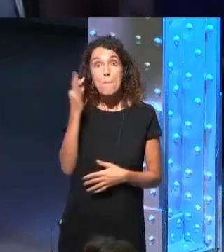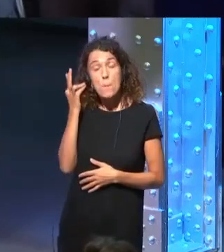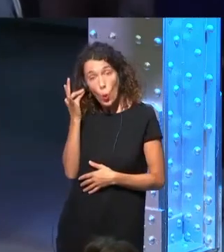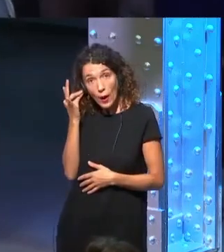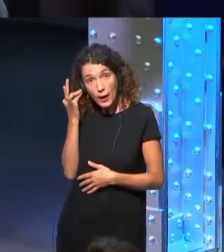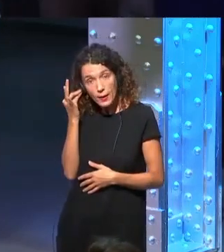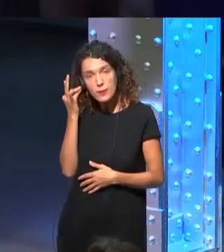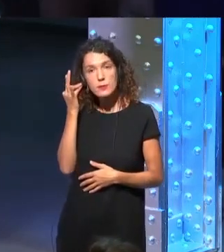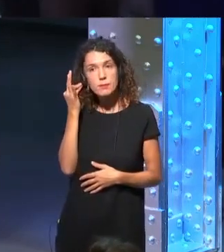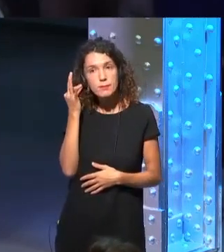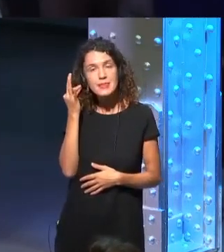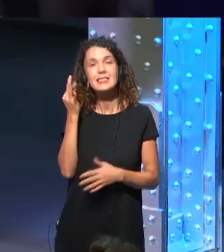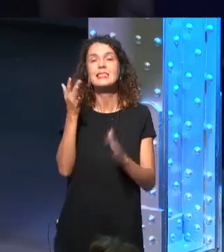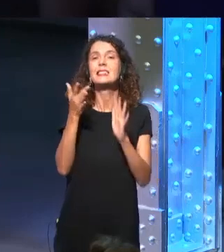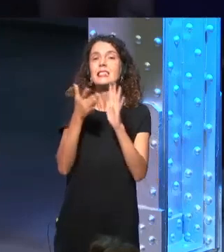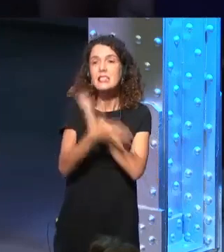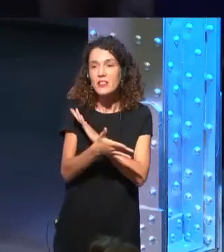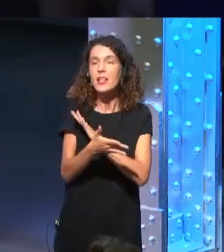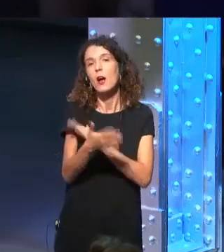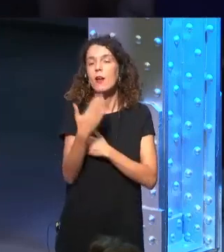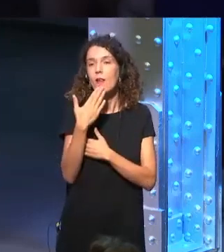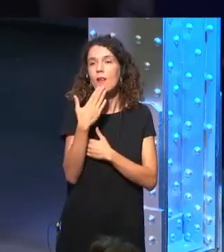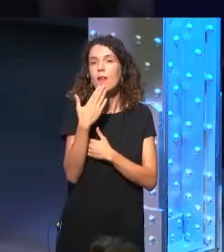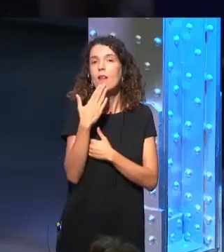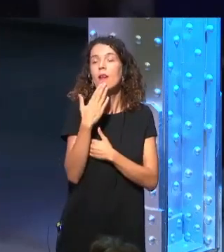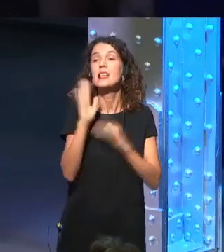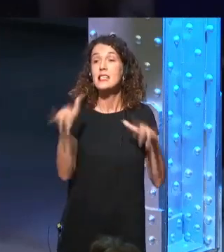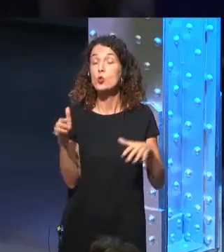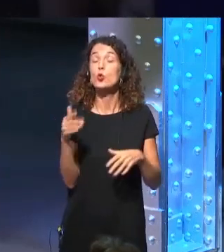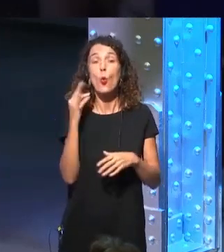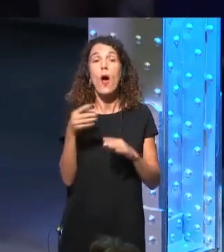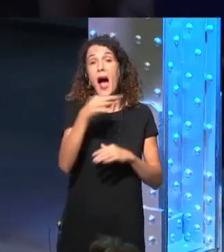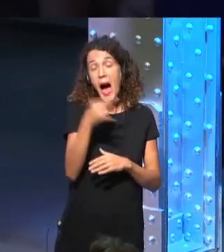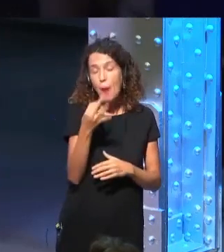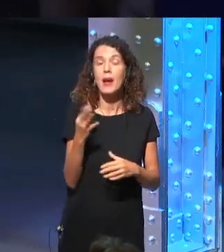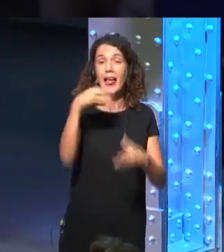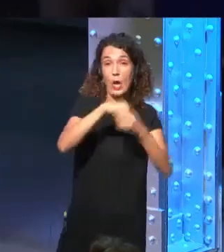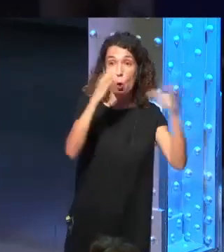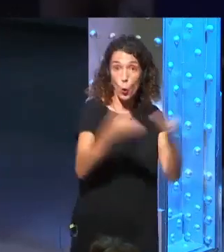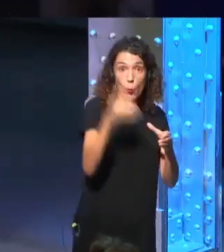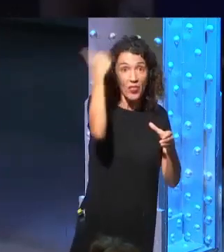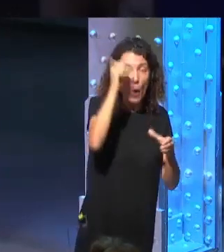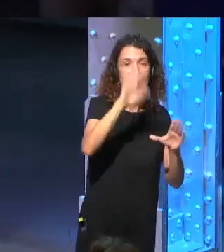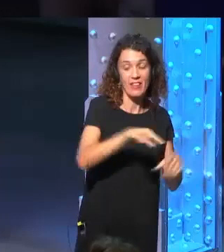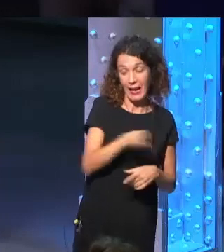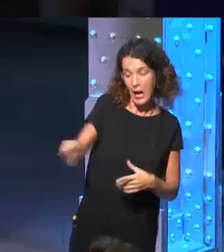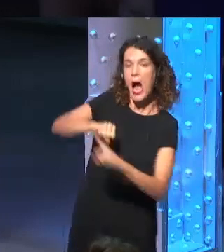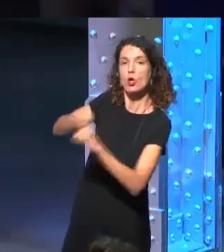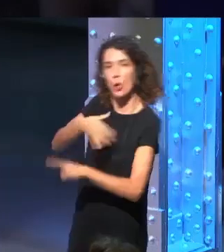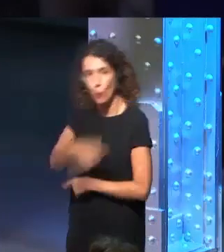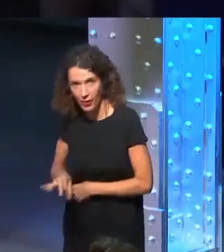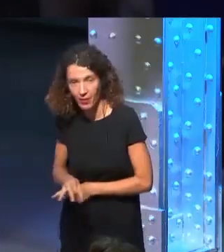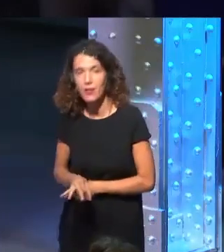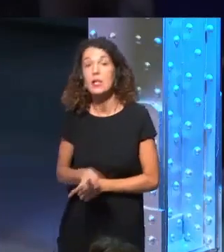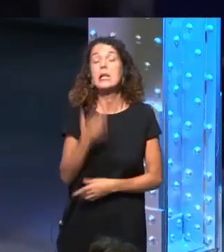y entra en territorio de los hombres, vas a ser acosada de todas. No es el contenido, es